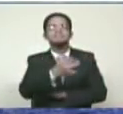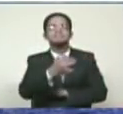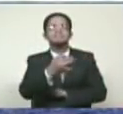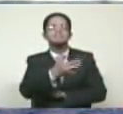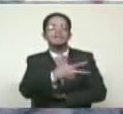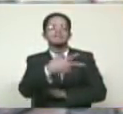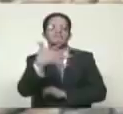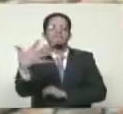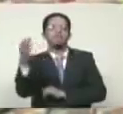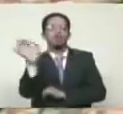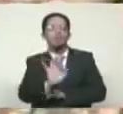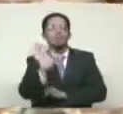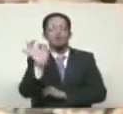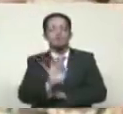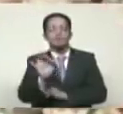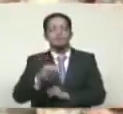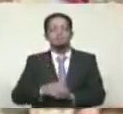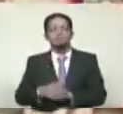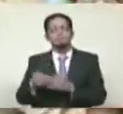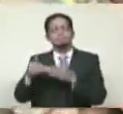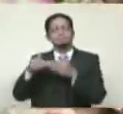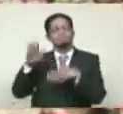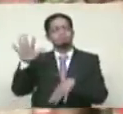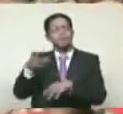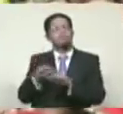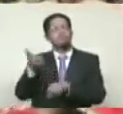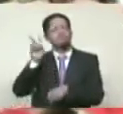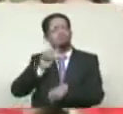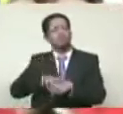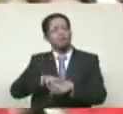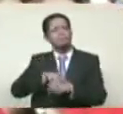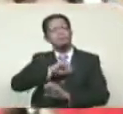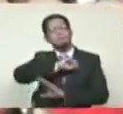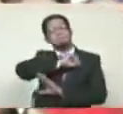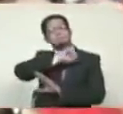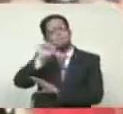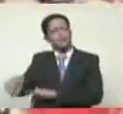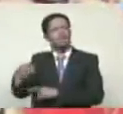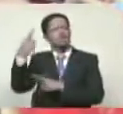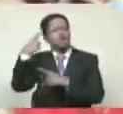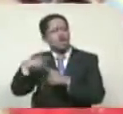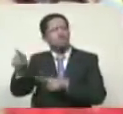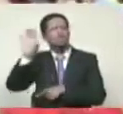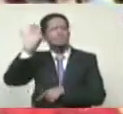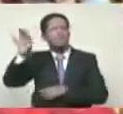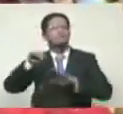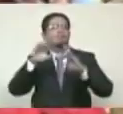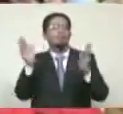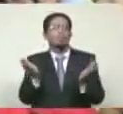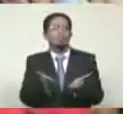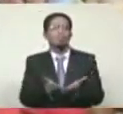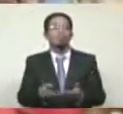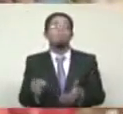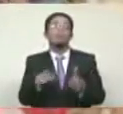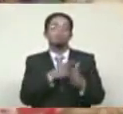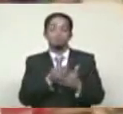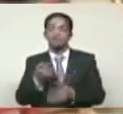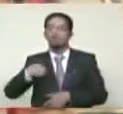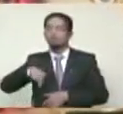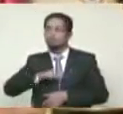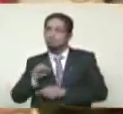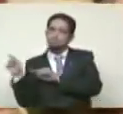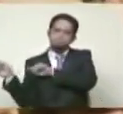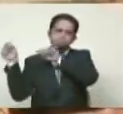electoral. Más del doble de los que ganan en el mundo. Por eso estamos aquí, porque tenemos un